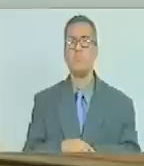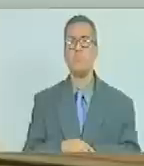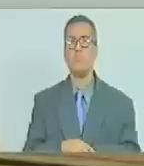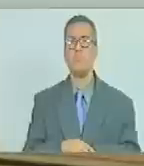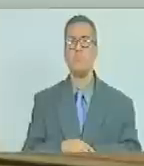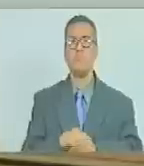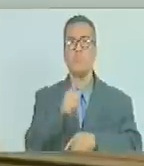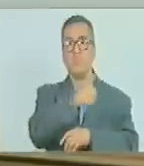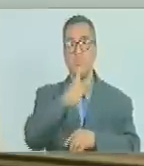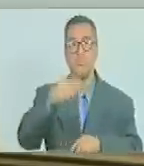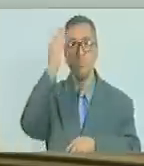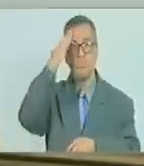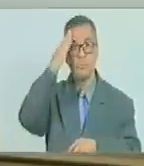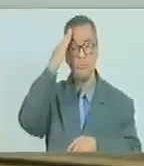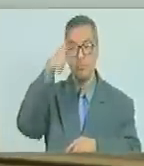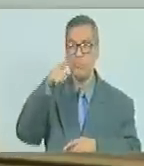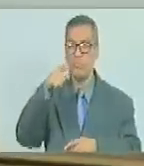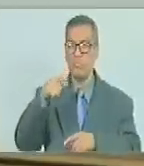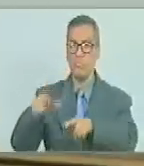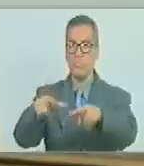Y cada quien sabe dónde estaba.